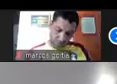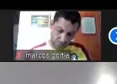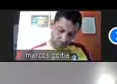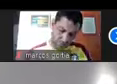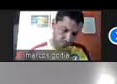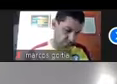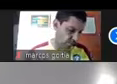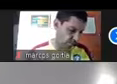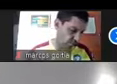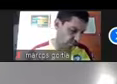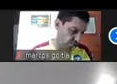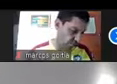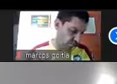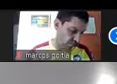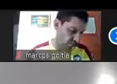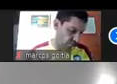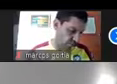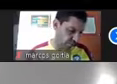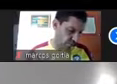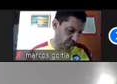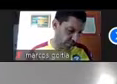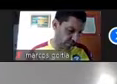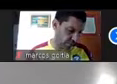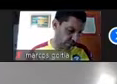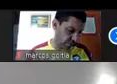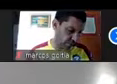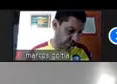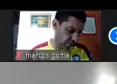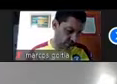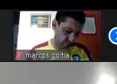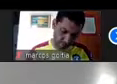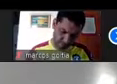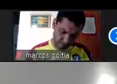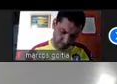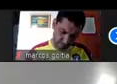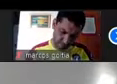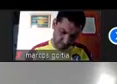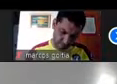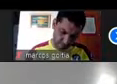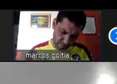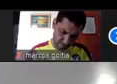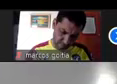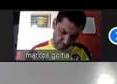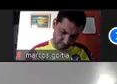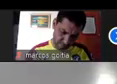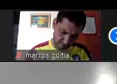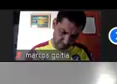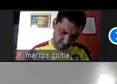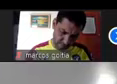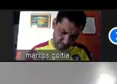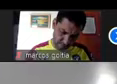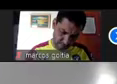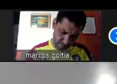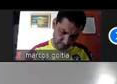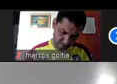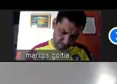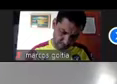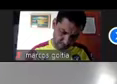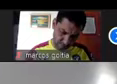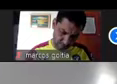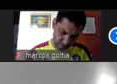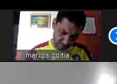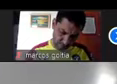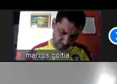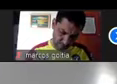Juan Aguilera, a todo el equipo de DGTIC, responsable de todo lo que tiene que ver con la tecnología. También quiero agradecerle a la